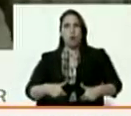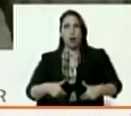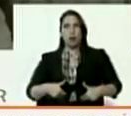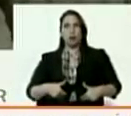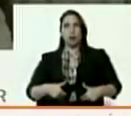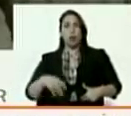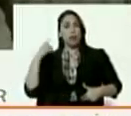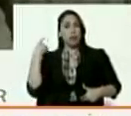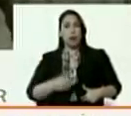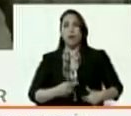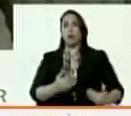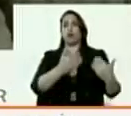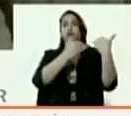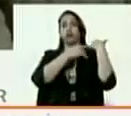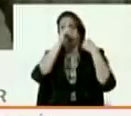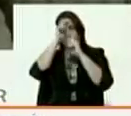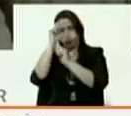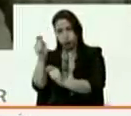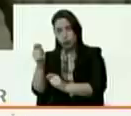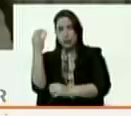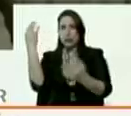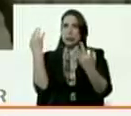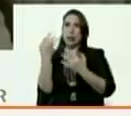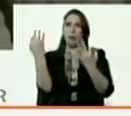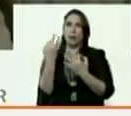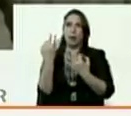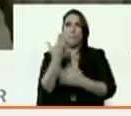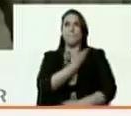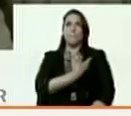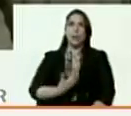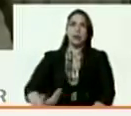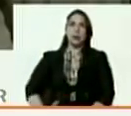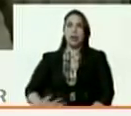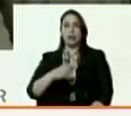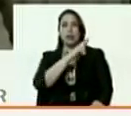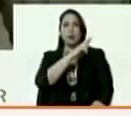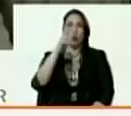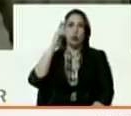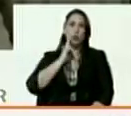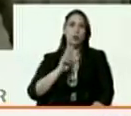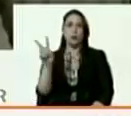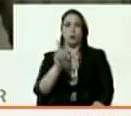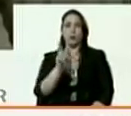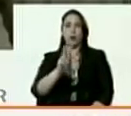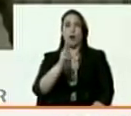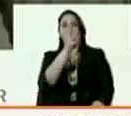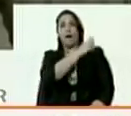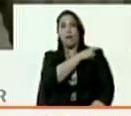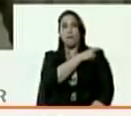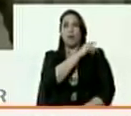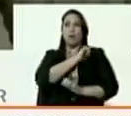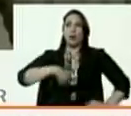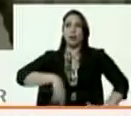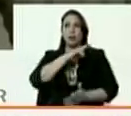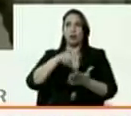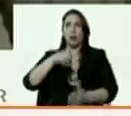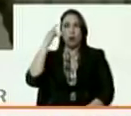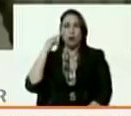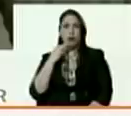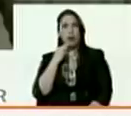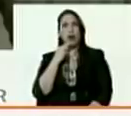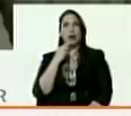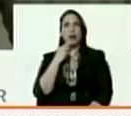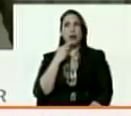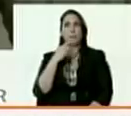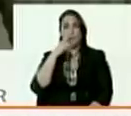que reconocer siempre en el presidente de la República, Nicolás Maduro Moros, comandante en jefe de la Fuerza Armada, todo el esfuerzo